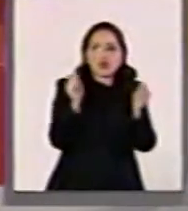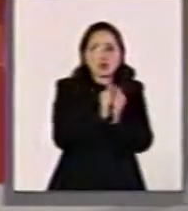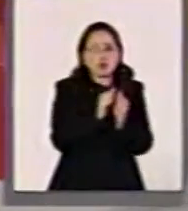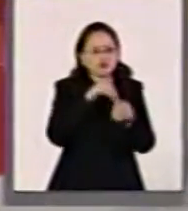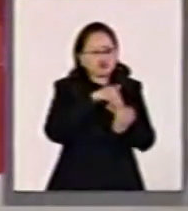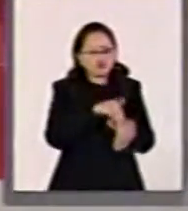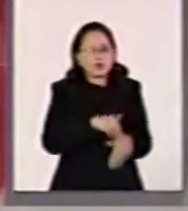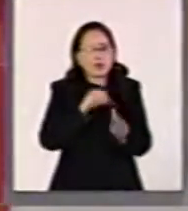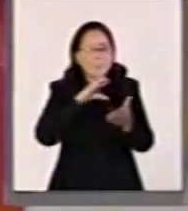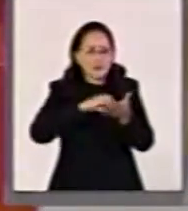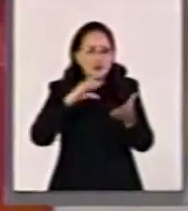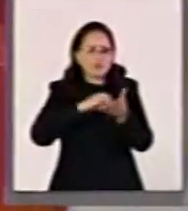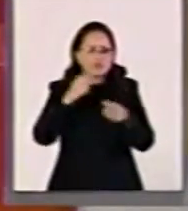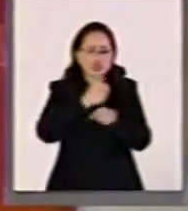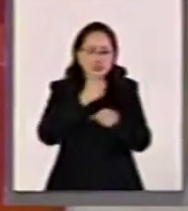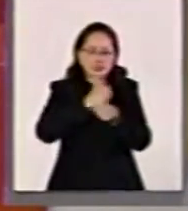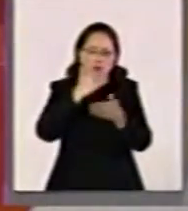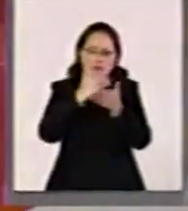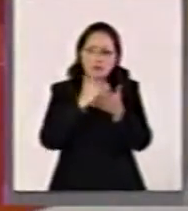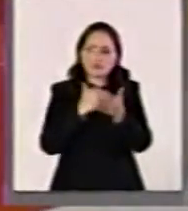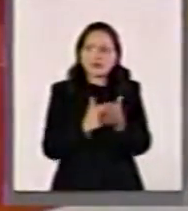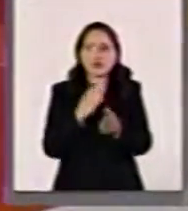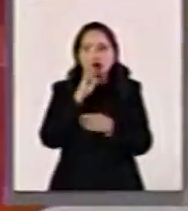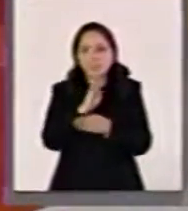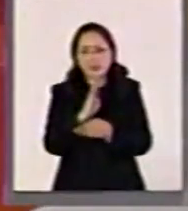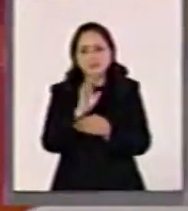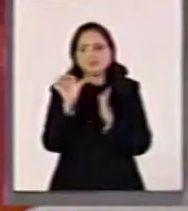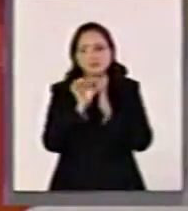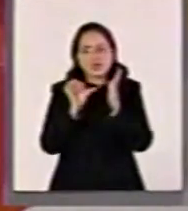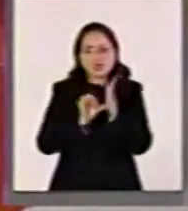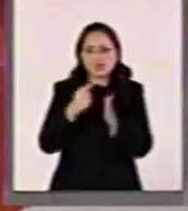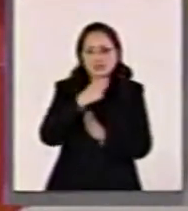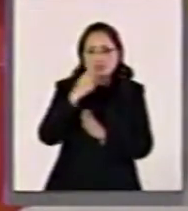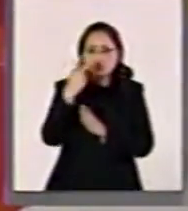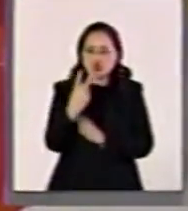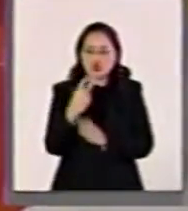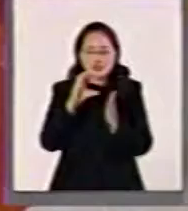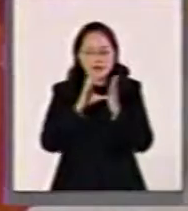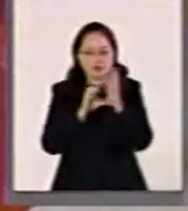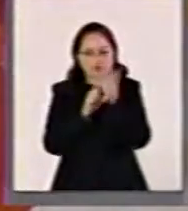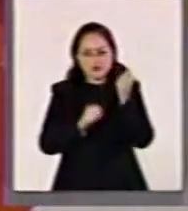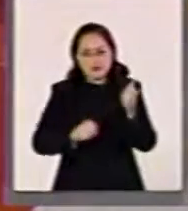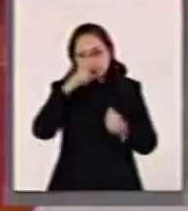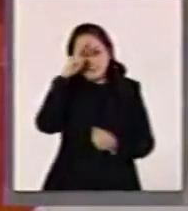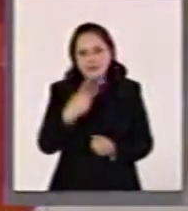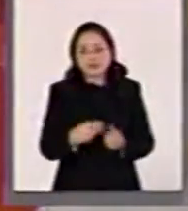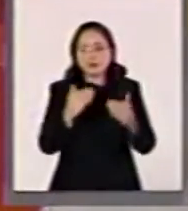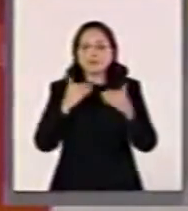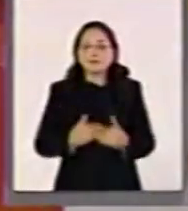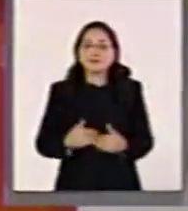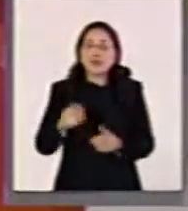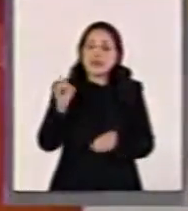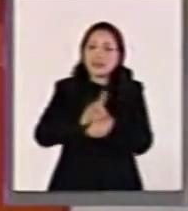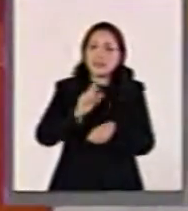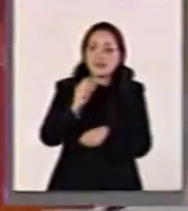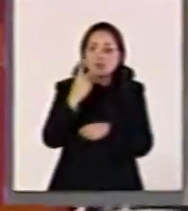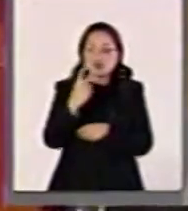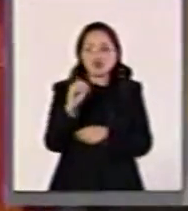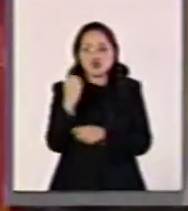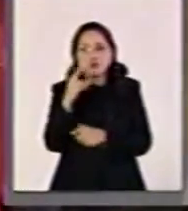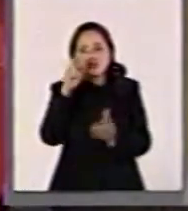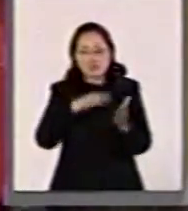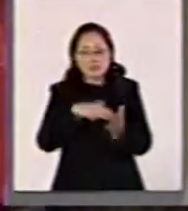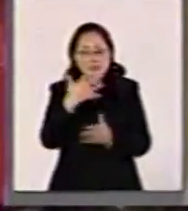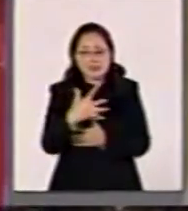en el párrafo sexto, apartado B, del artículo 102 de nuestra Constitución. El 22 de octubre del 2005,